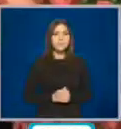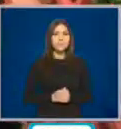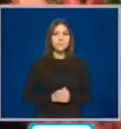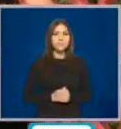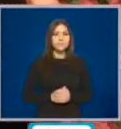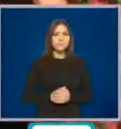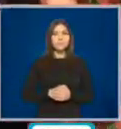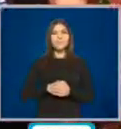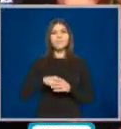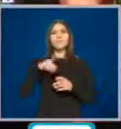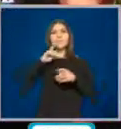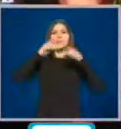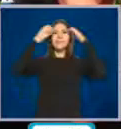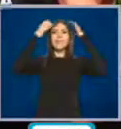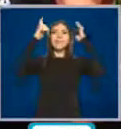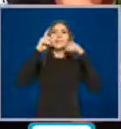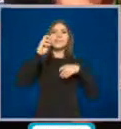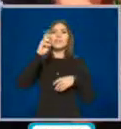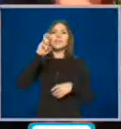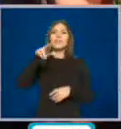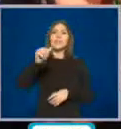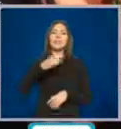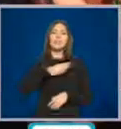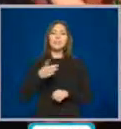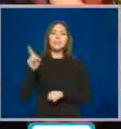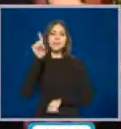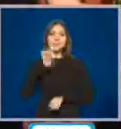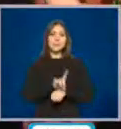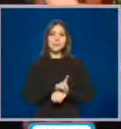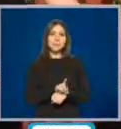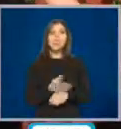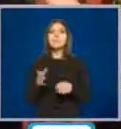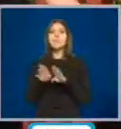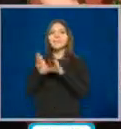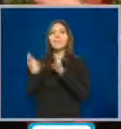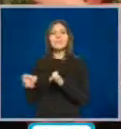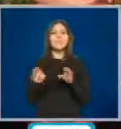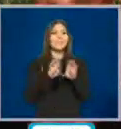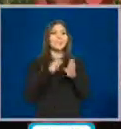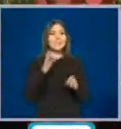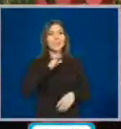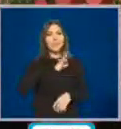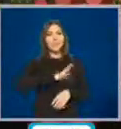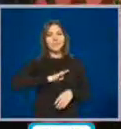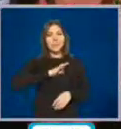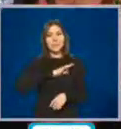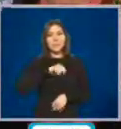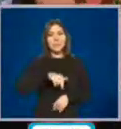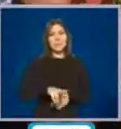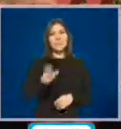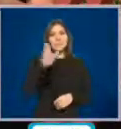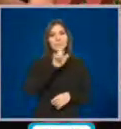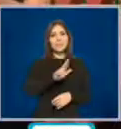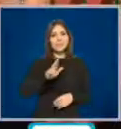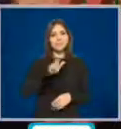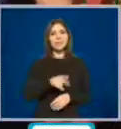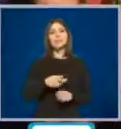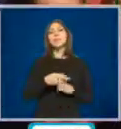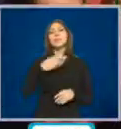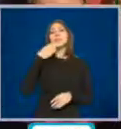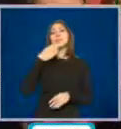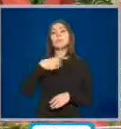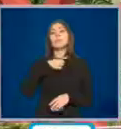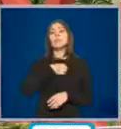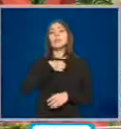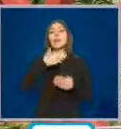Mi chef Lorena, buenos días. ¿Cómo están, chicos? ¿Cómo te va? Ahí Buenos voy. días. Yo voy muy bien y contenta porque la